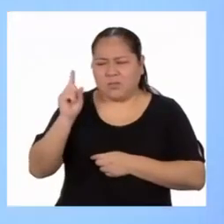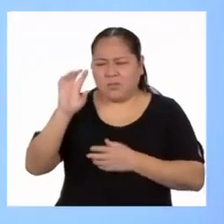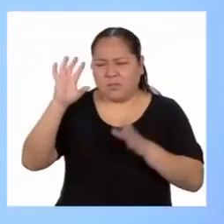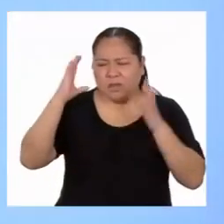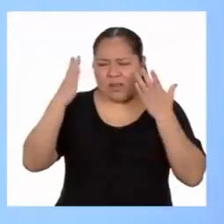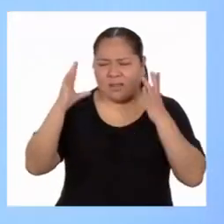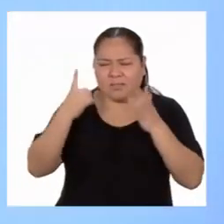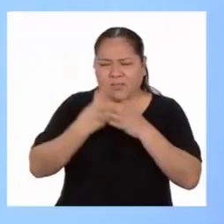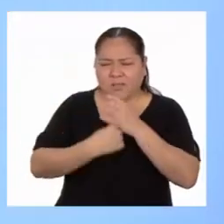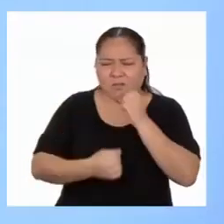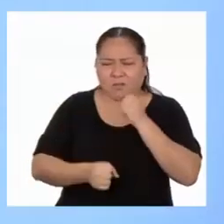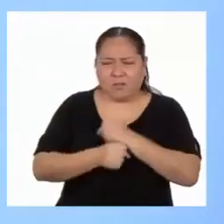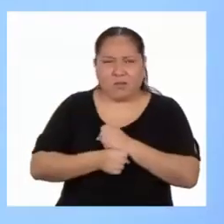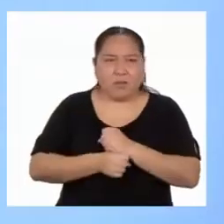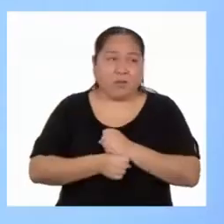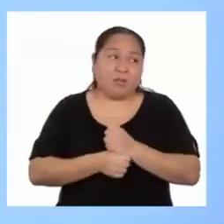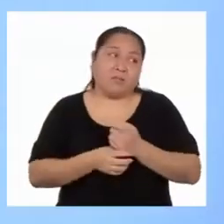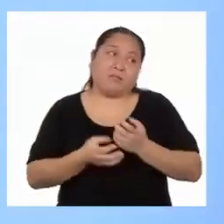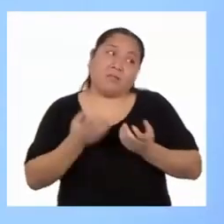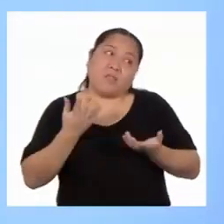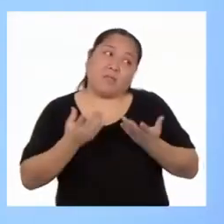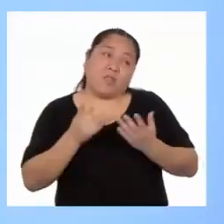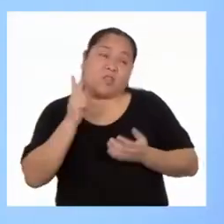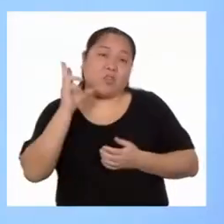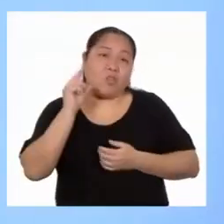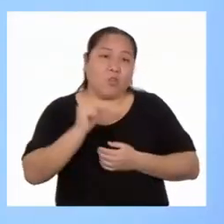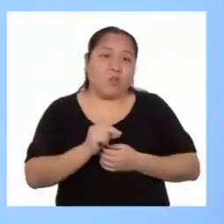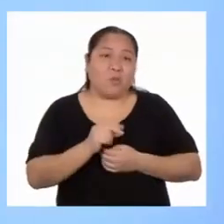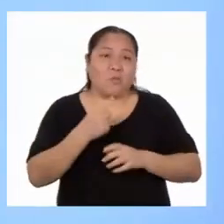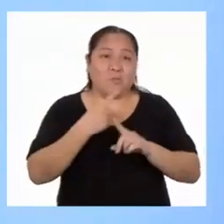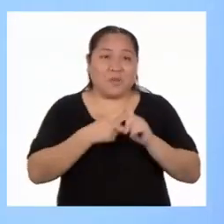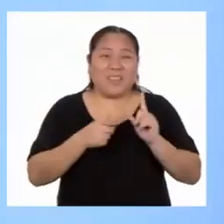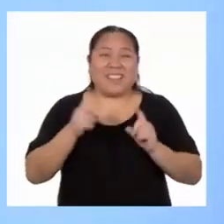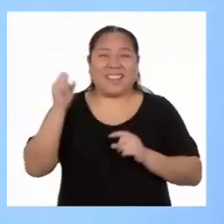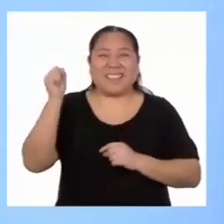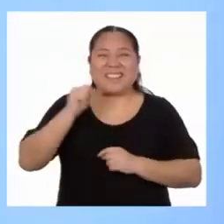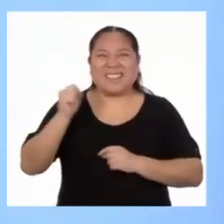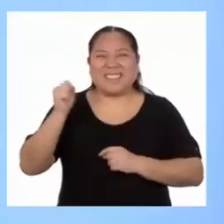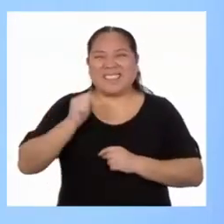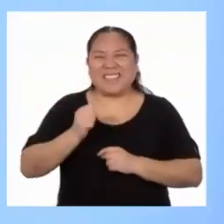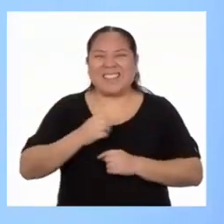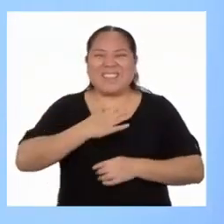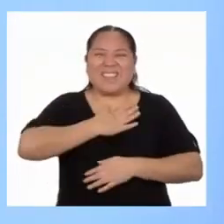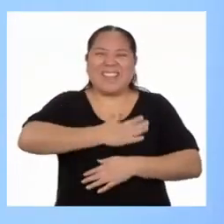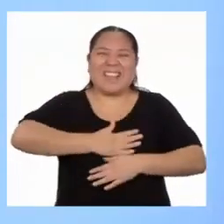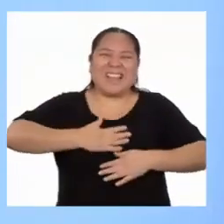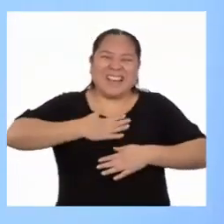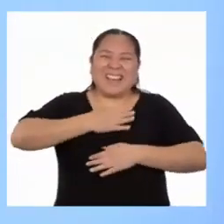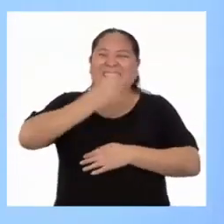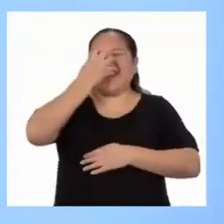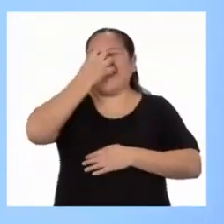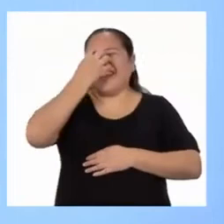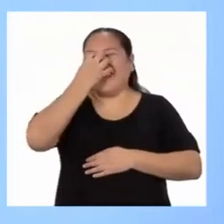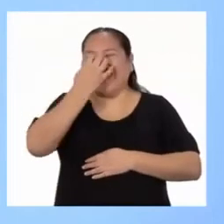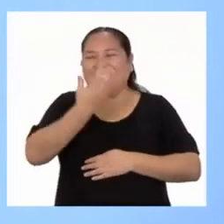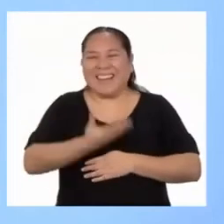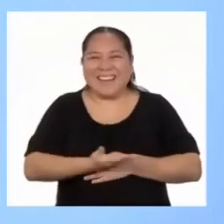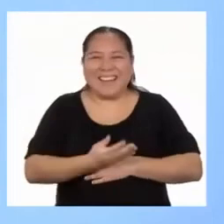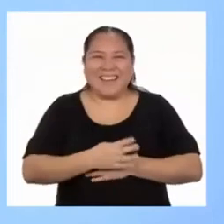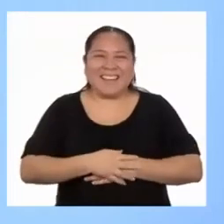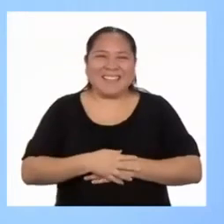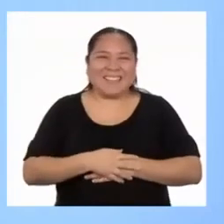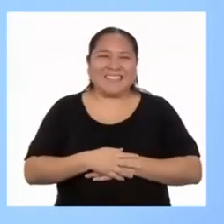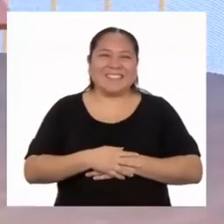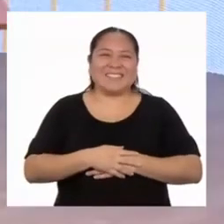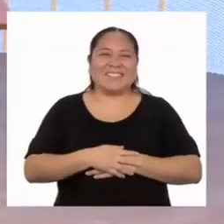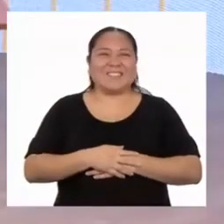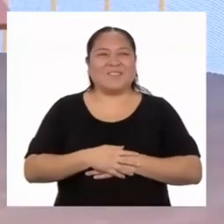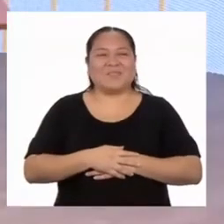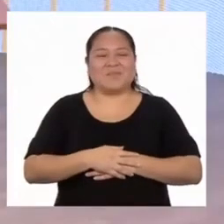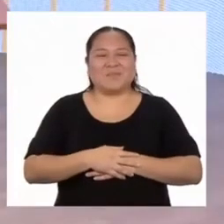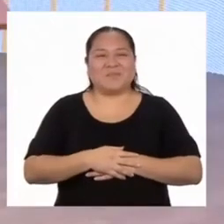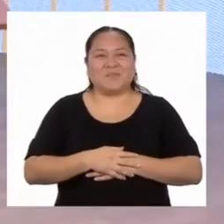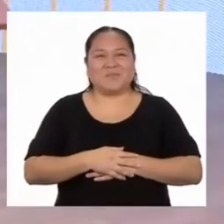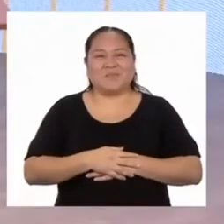académico. Quizás no, pero de hecho sí sería muy divertido. ¡Oh, oh, oh, oh, oh, oh, oh!